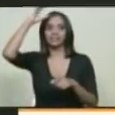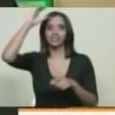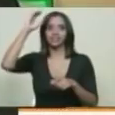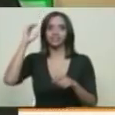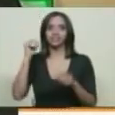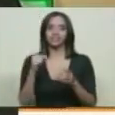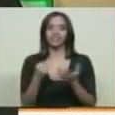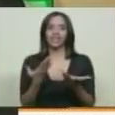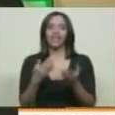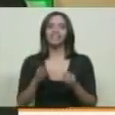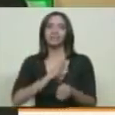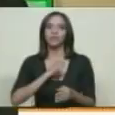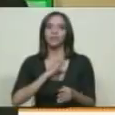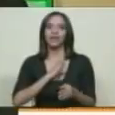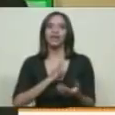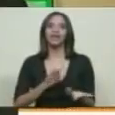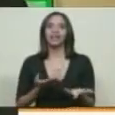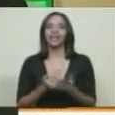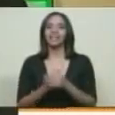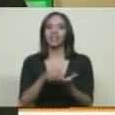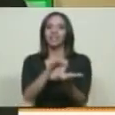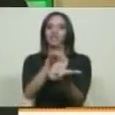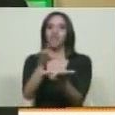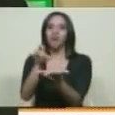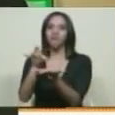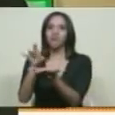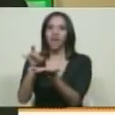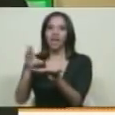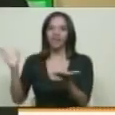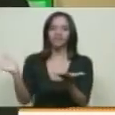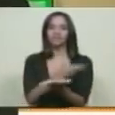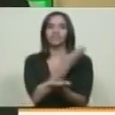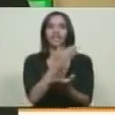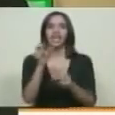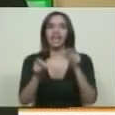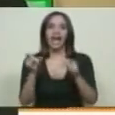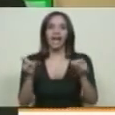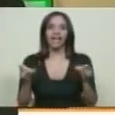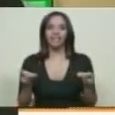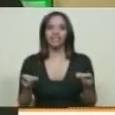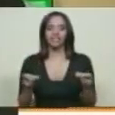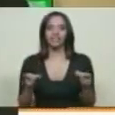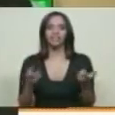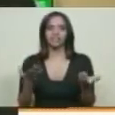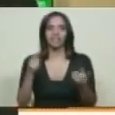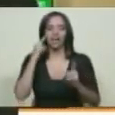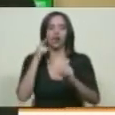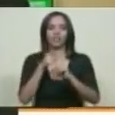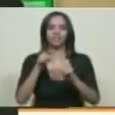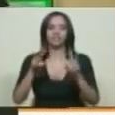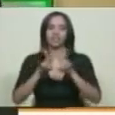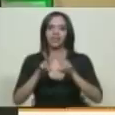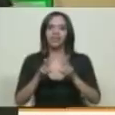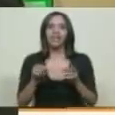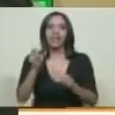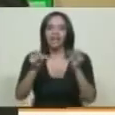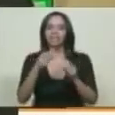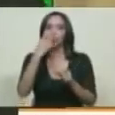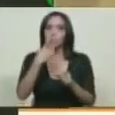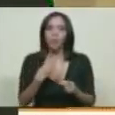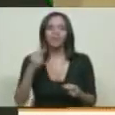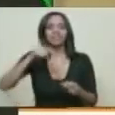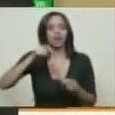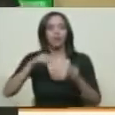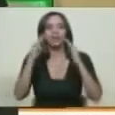han tenido esa capacidad, esas propiedades, están desalojando a la gente que era el objeto de esas viviendas. Es decir, la gente humilde que necesitaba una